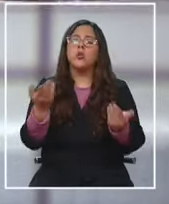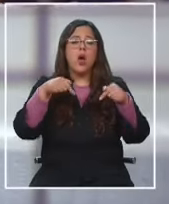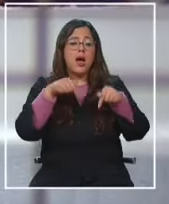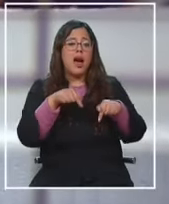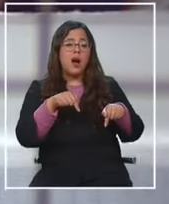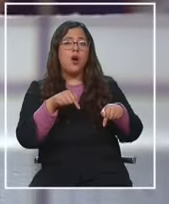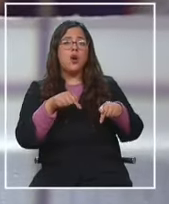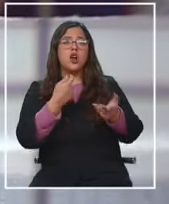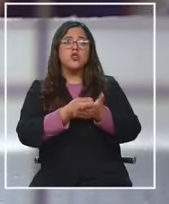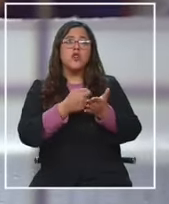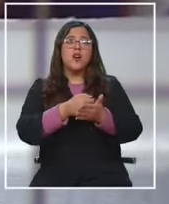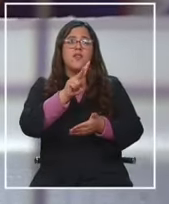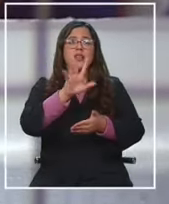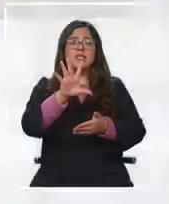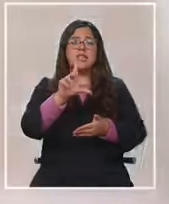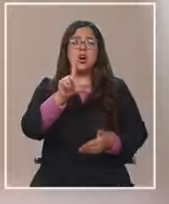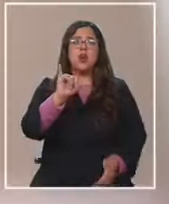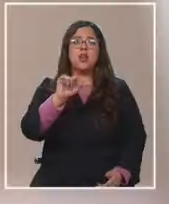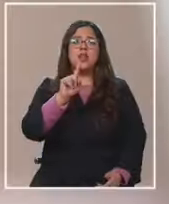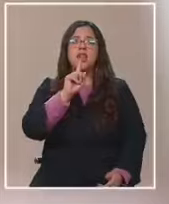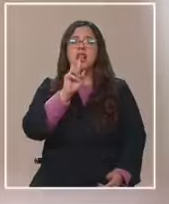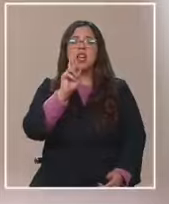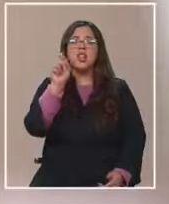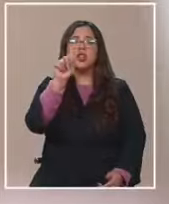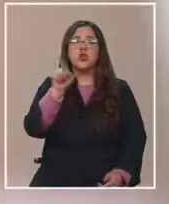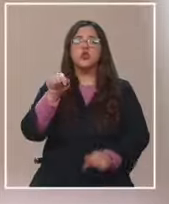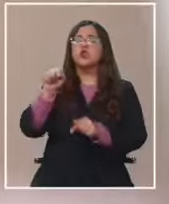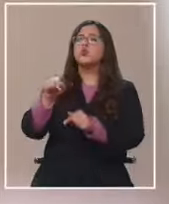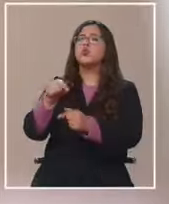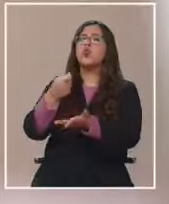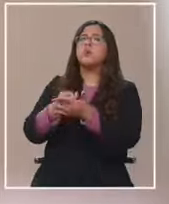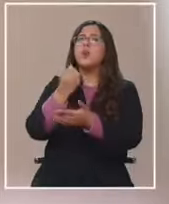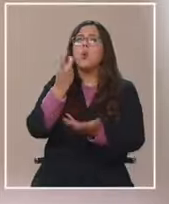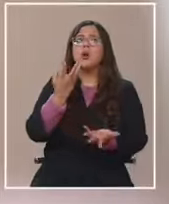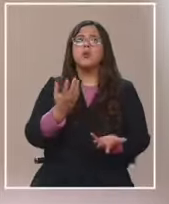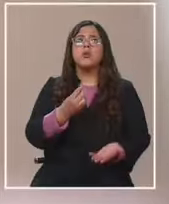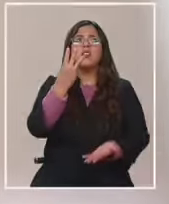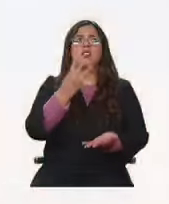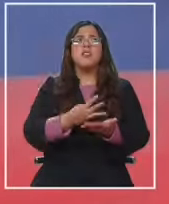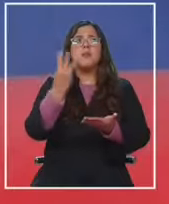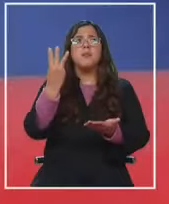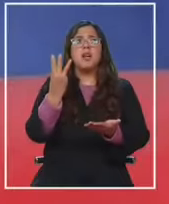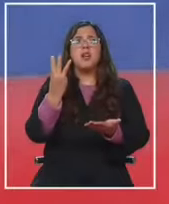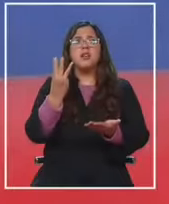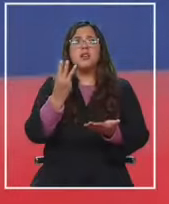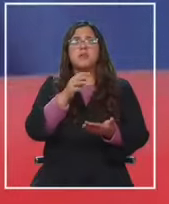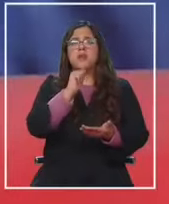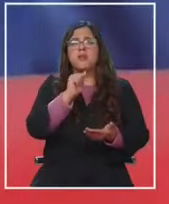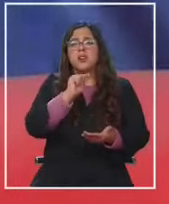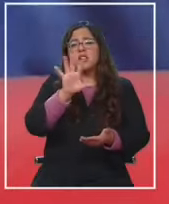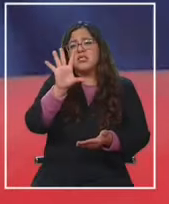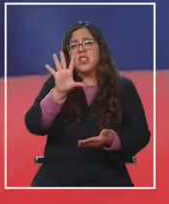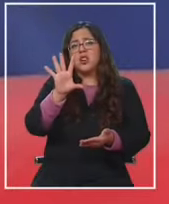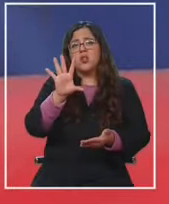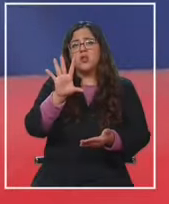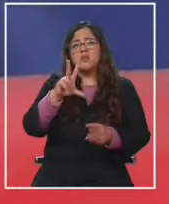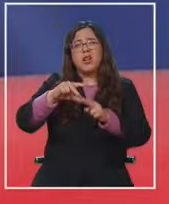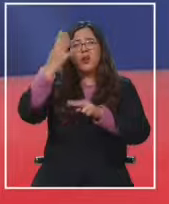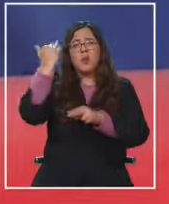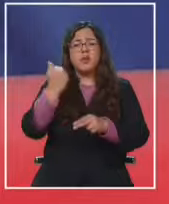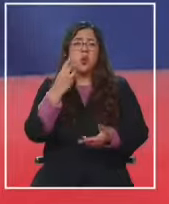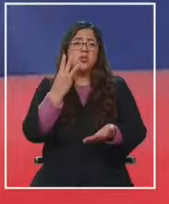ahora vengo a comprar 25 litros. ¿Cuánto compraste ahora, Juan? Mira, 3.000 pesos. No alcanzo ni siquiera a llenar un bidón de 5 porque